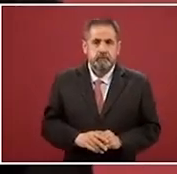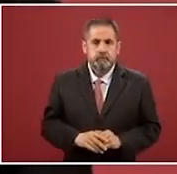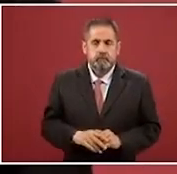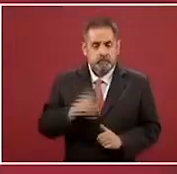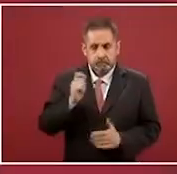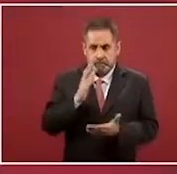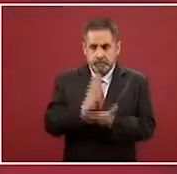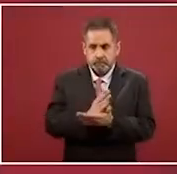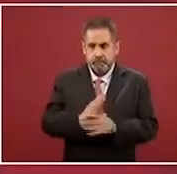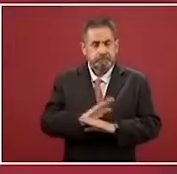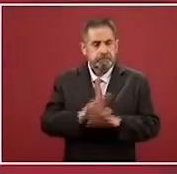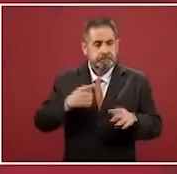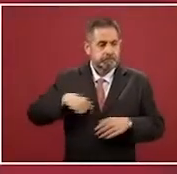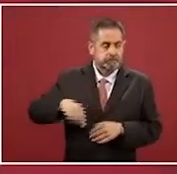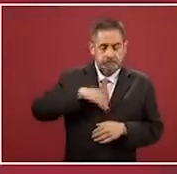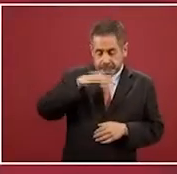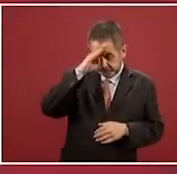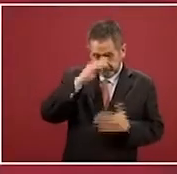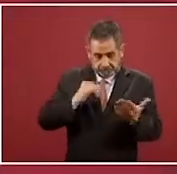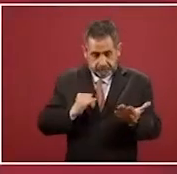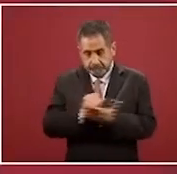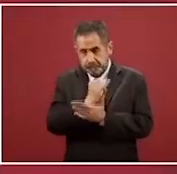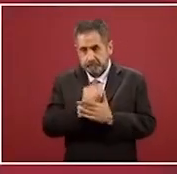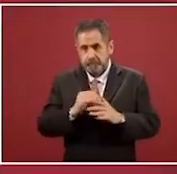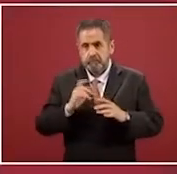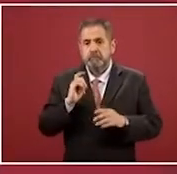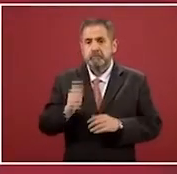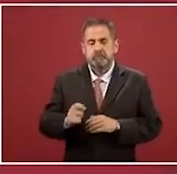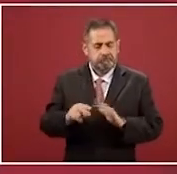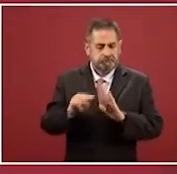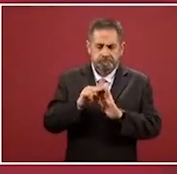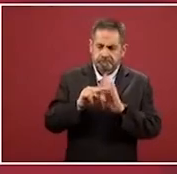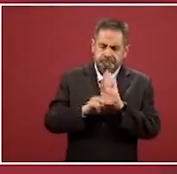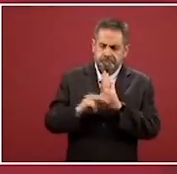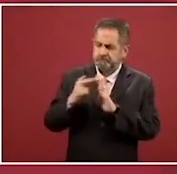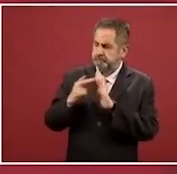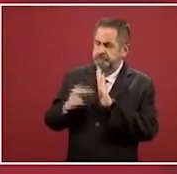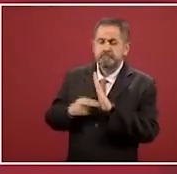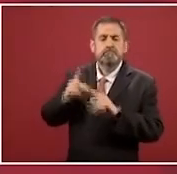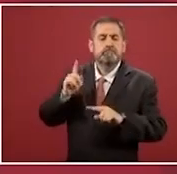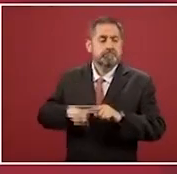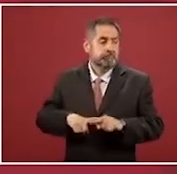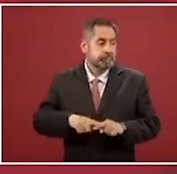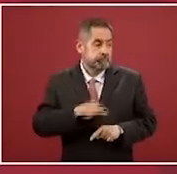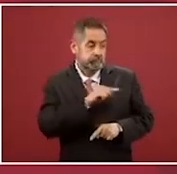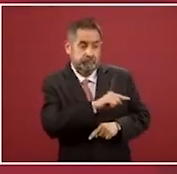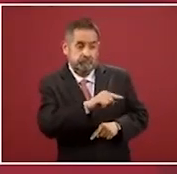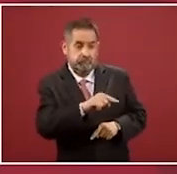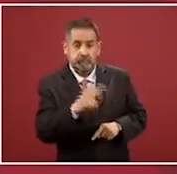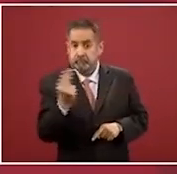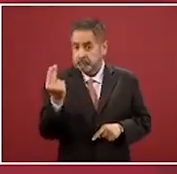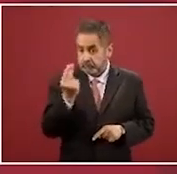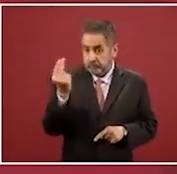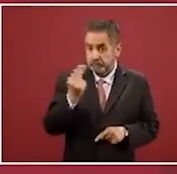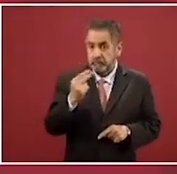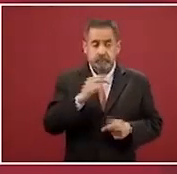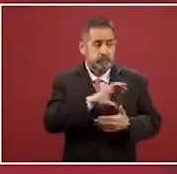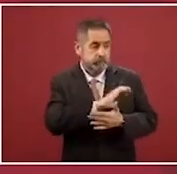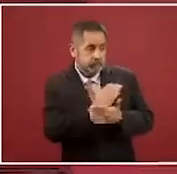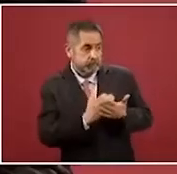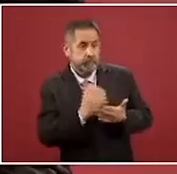Se decidió por norma que todas las compras y los